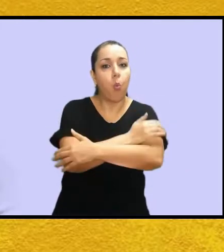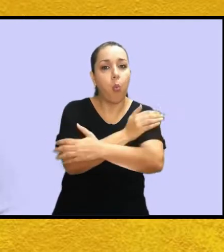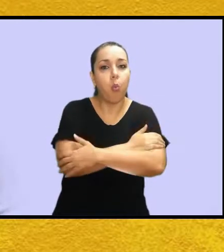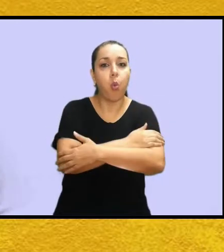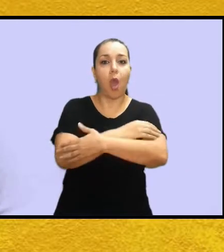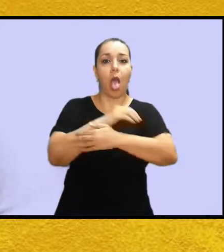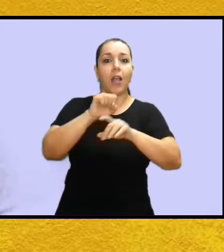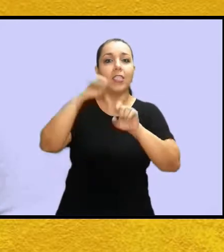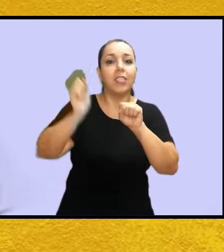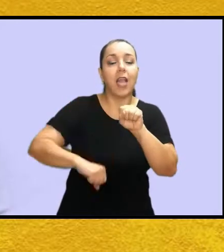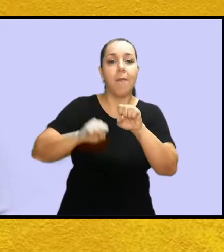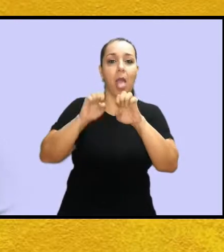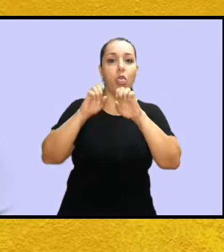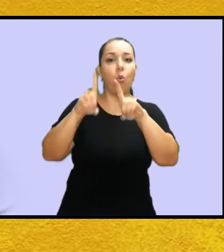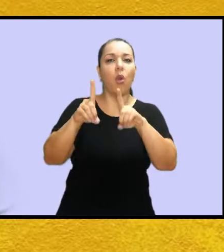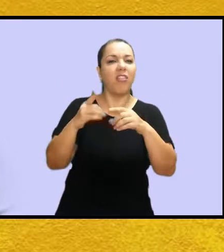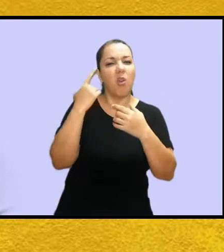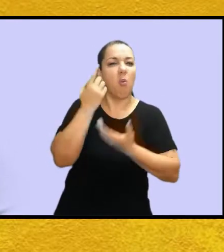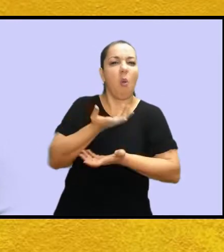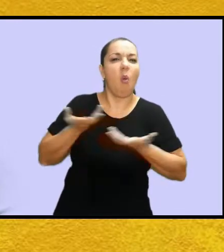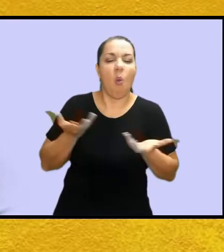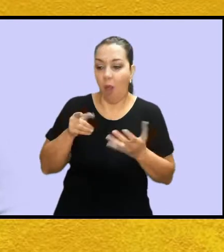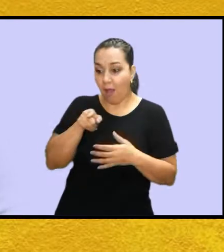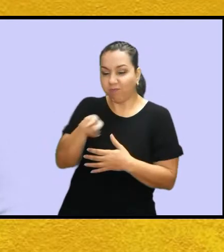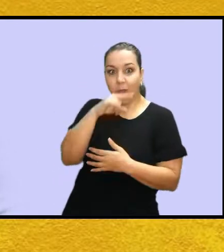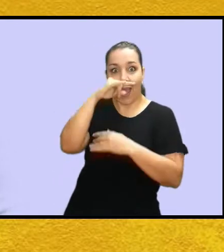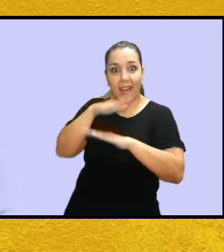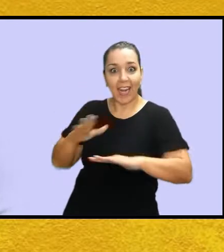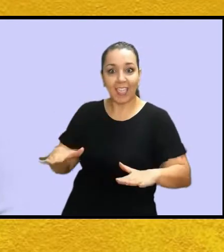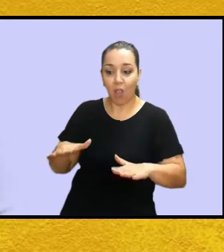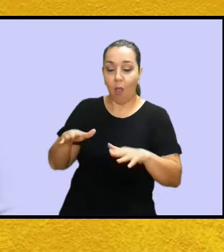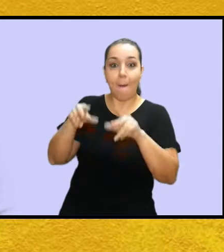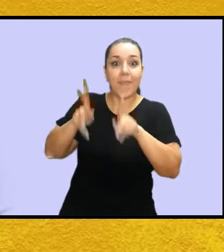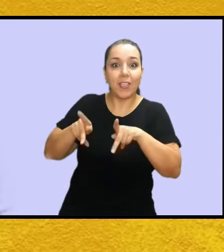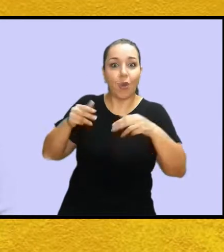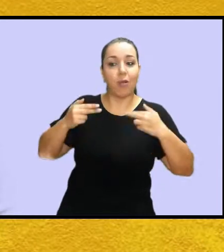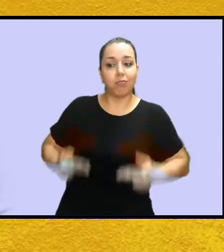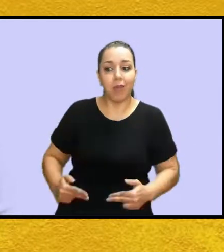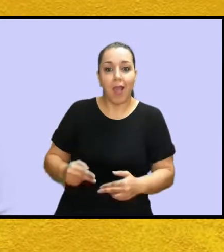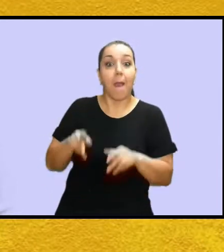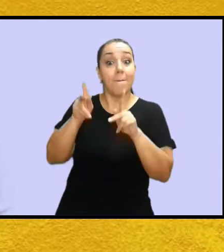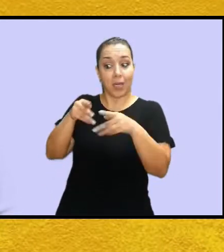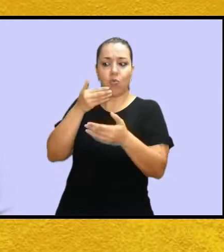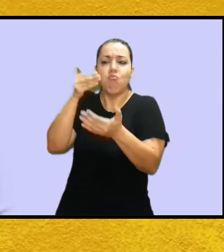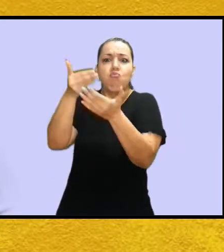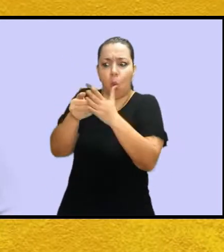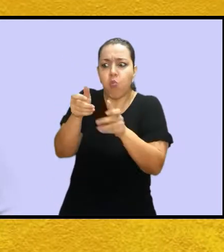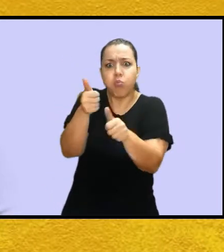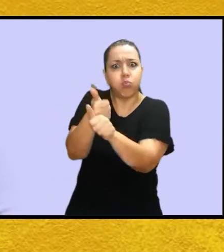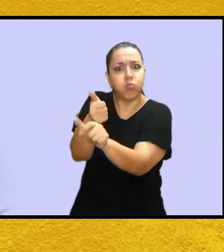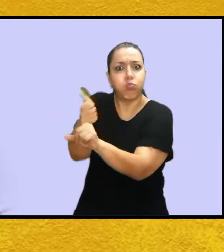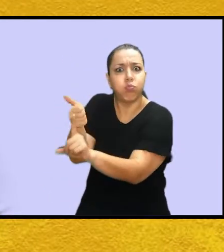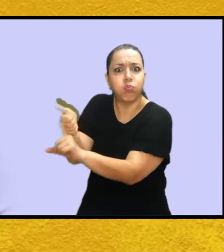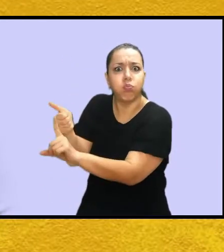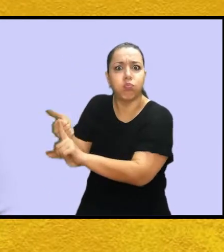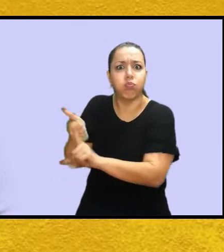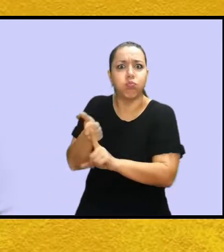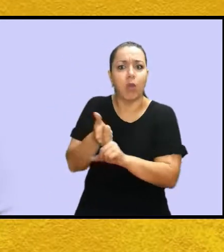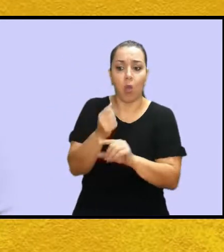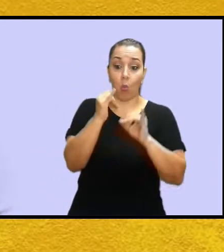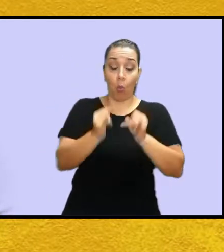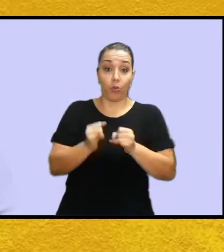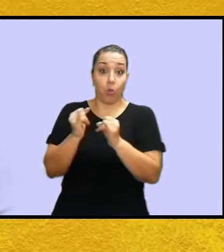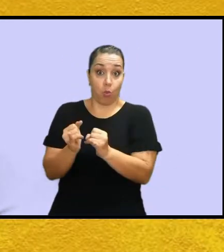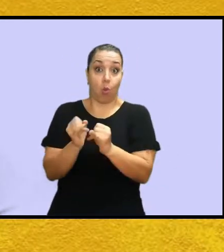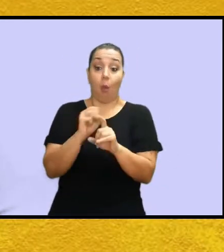sistema educativo para y por los niños, los seres humanos y que sean personas de bien como